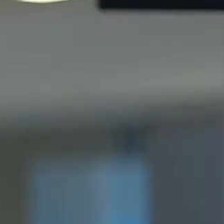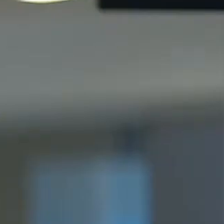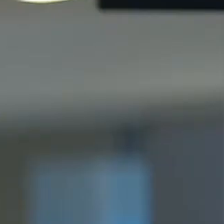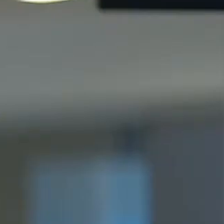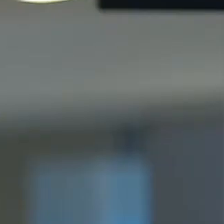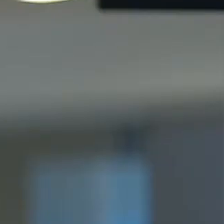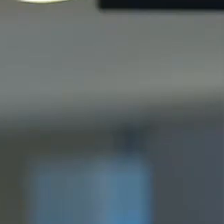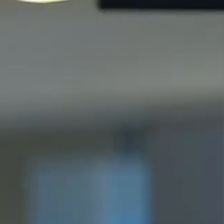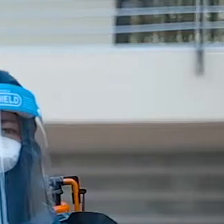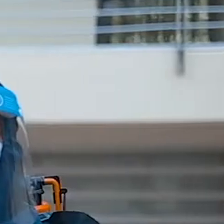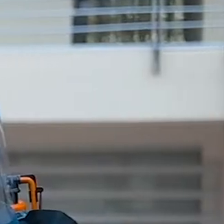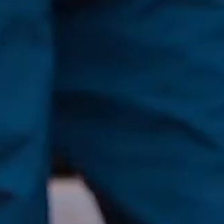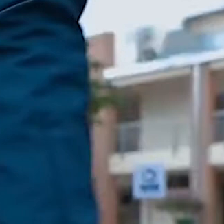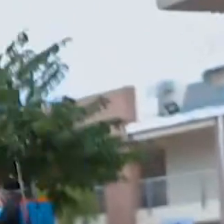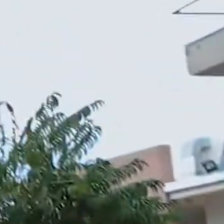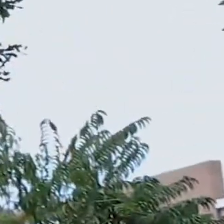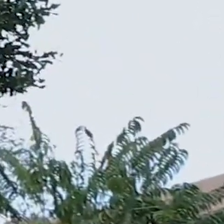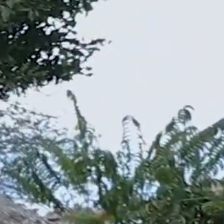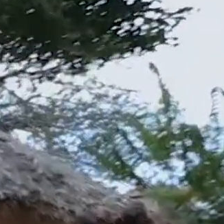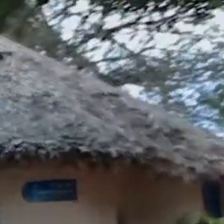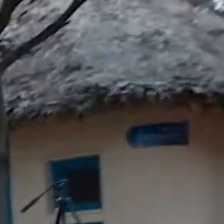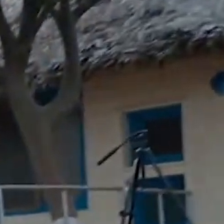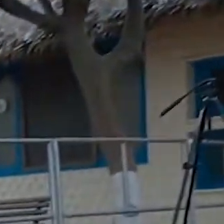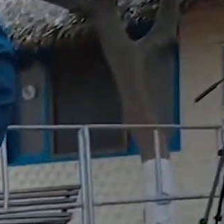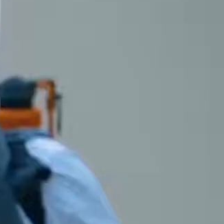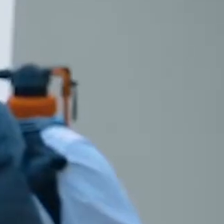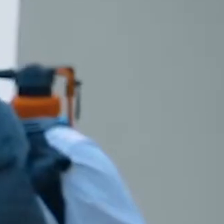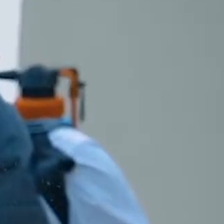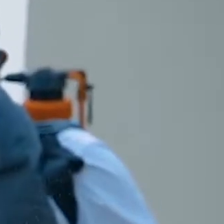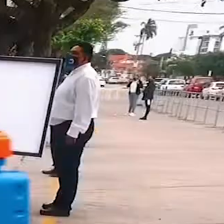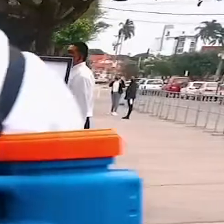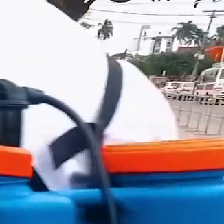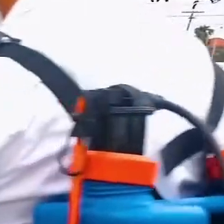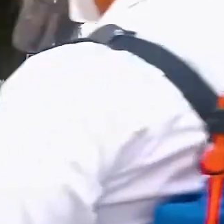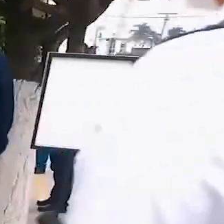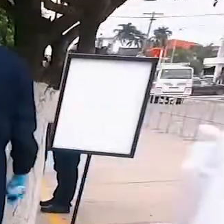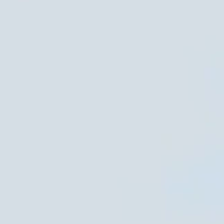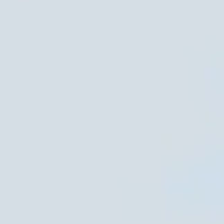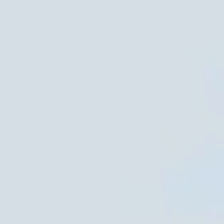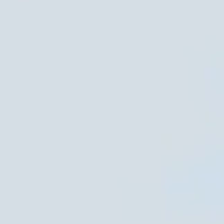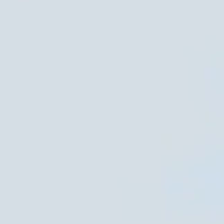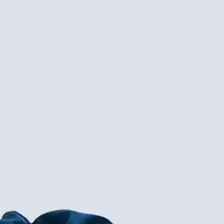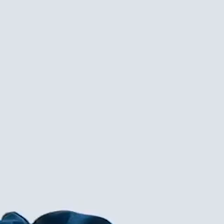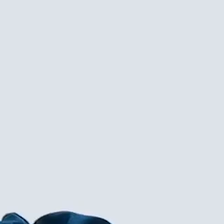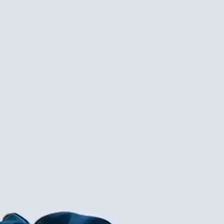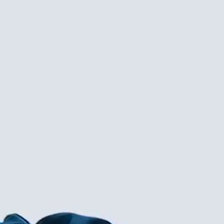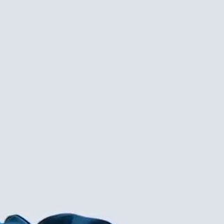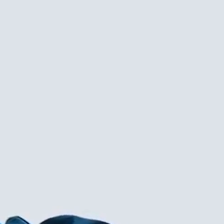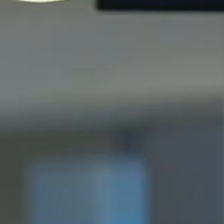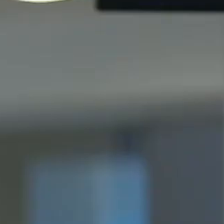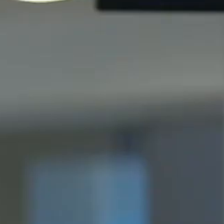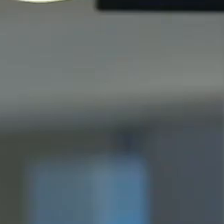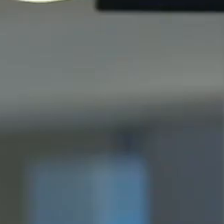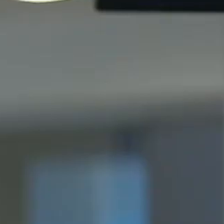previa. Como tú verás, hemos hecho todo lo posible para tener todo el tema de bioseguridad para que tú estés seguro,